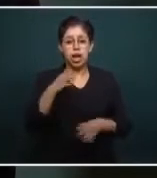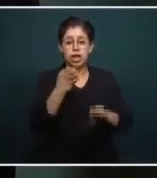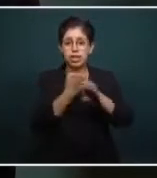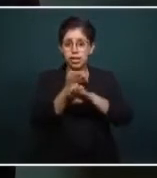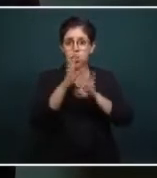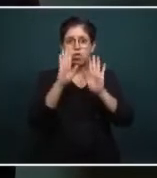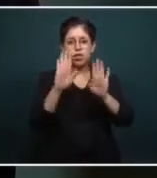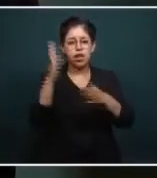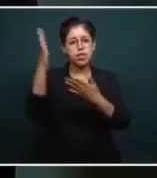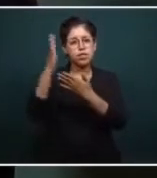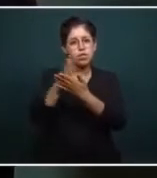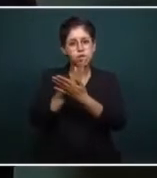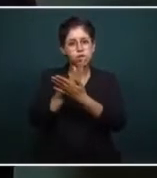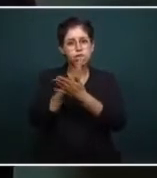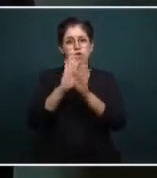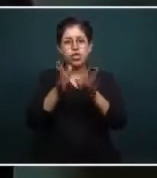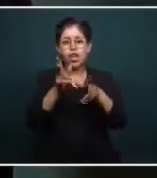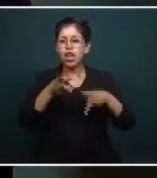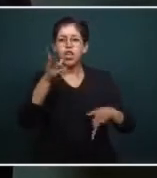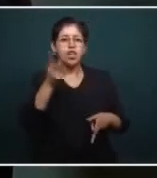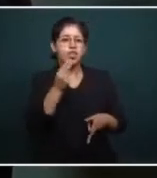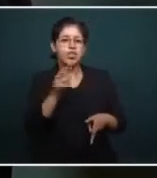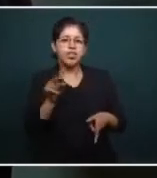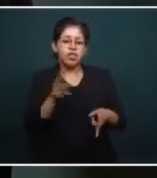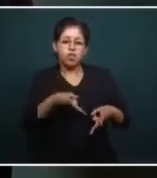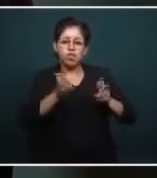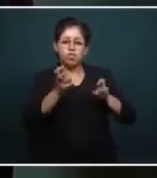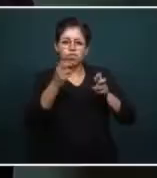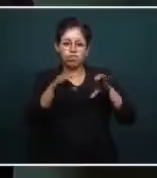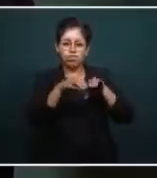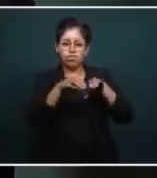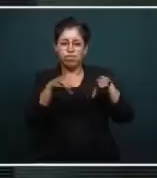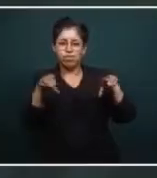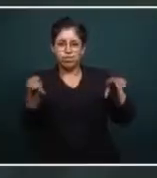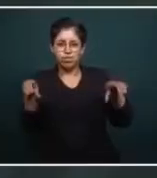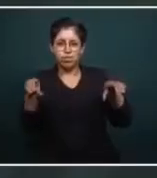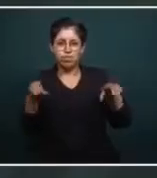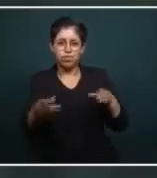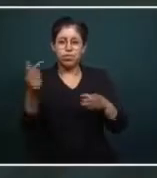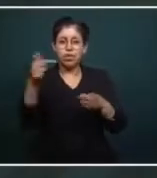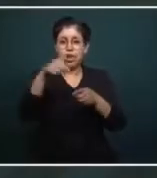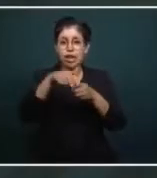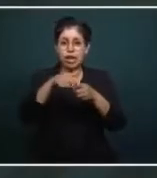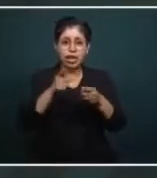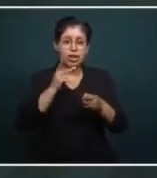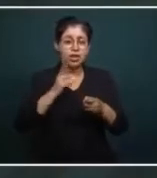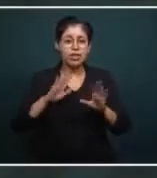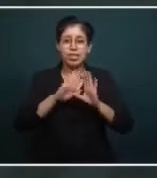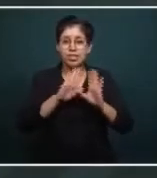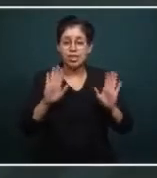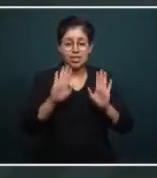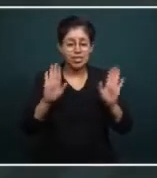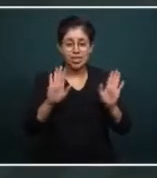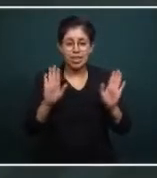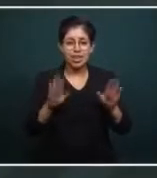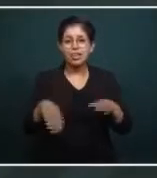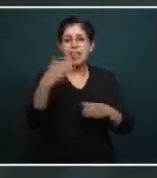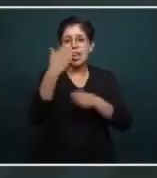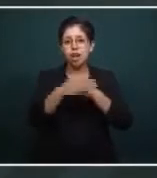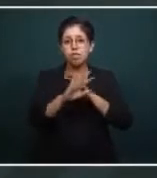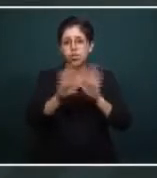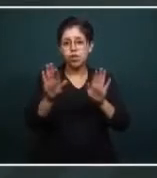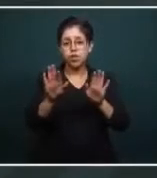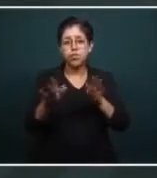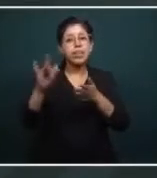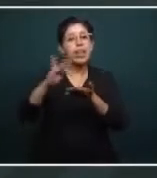reducción importante en el So robo there has de also been hidrocarburos. a El reduction in the state, 74% de lo que se estaba 74%. robando de hidrocarburos, gracias a